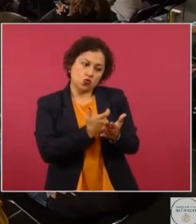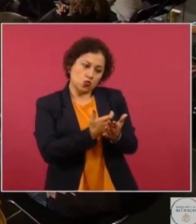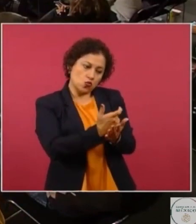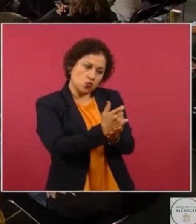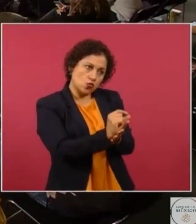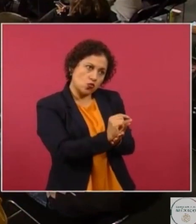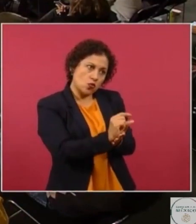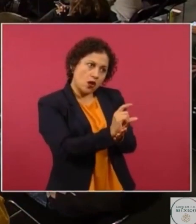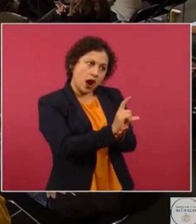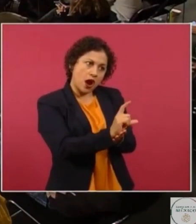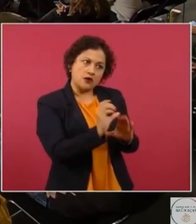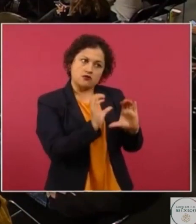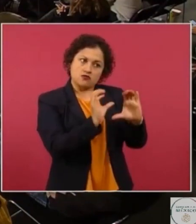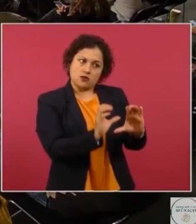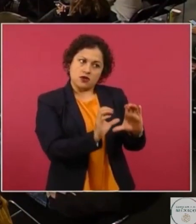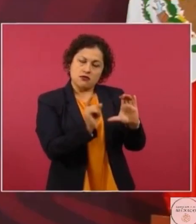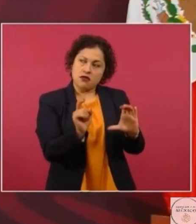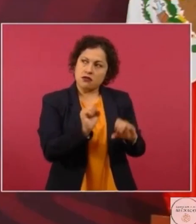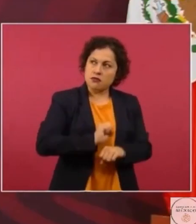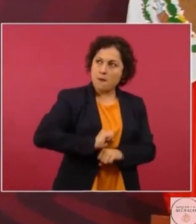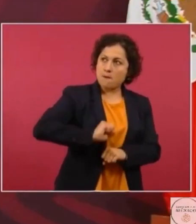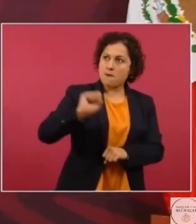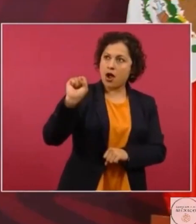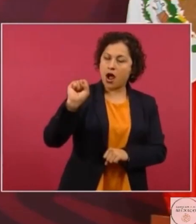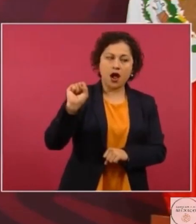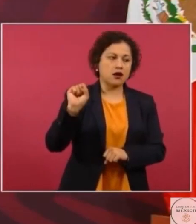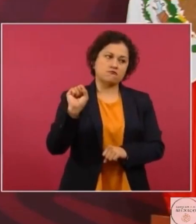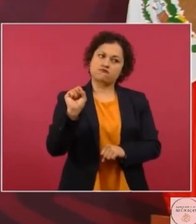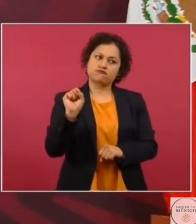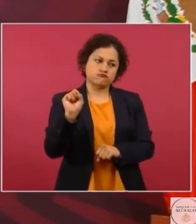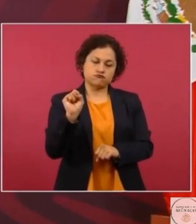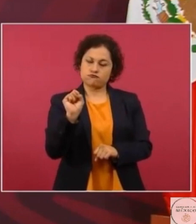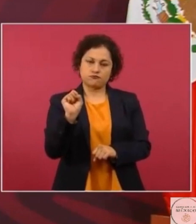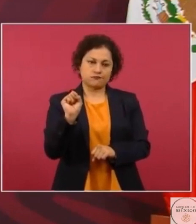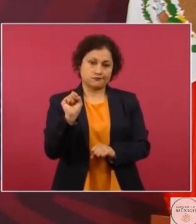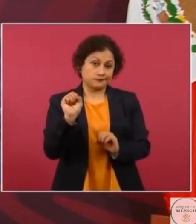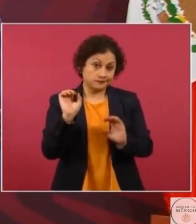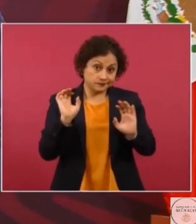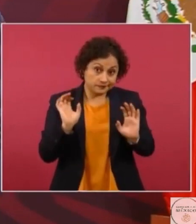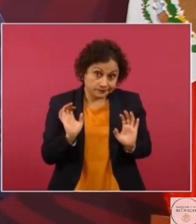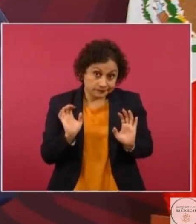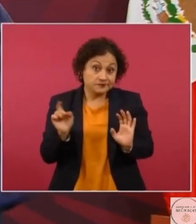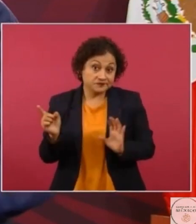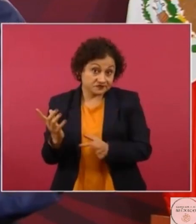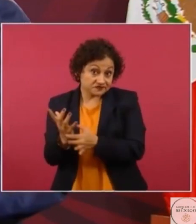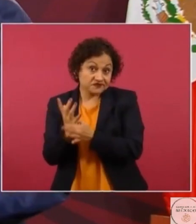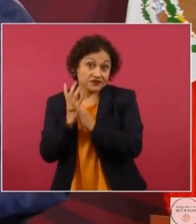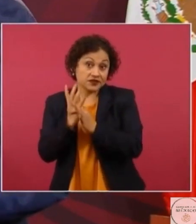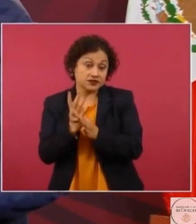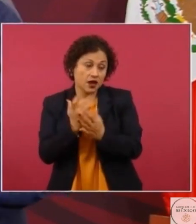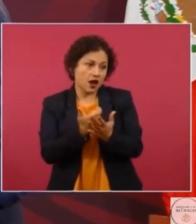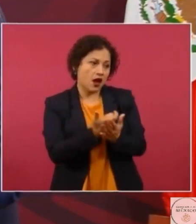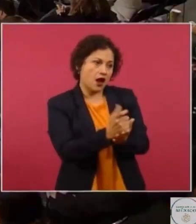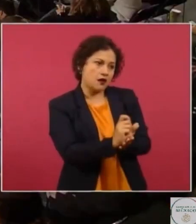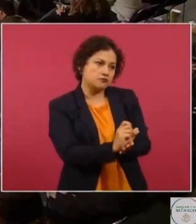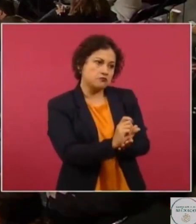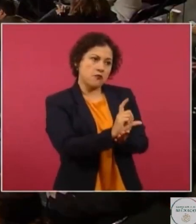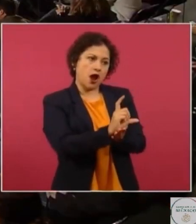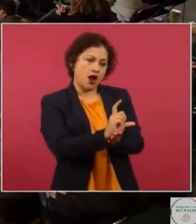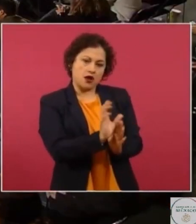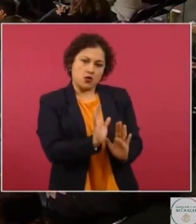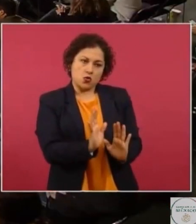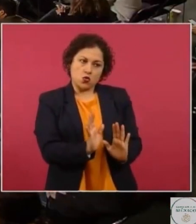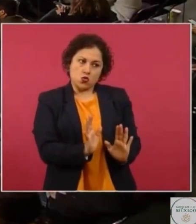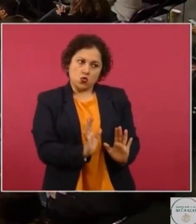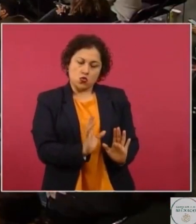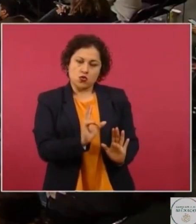aumentaba la inflación, que por lo mismo no había que aumentar los salarios. Y esa fue la